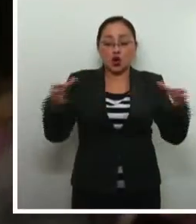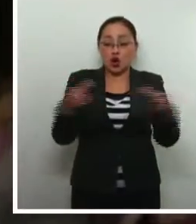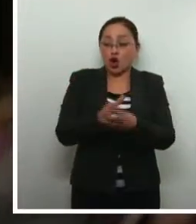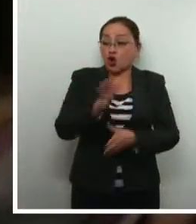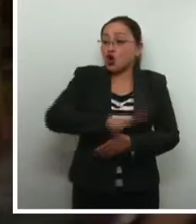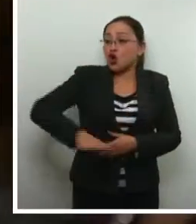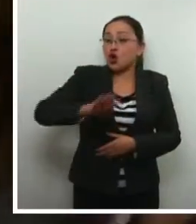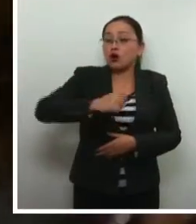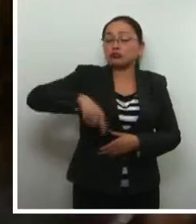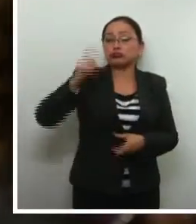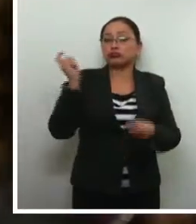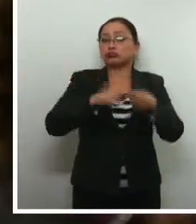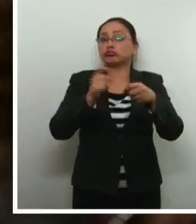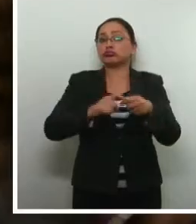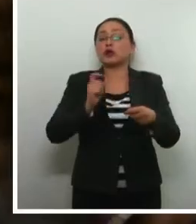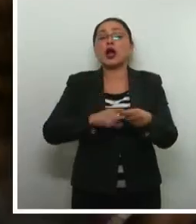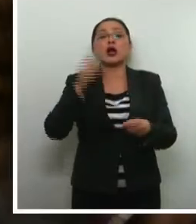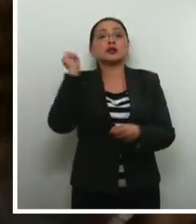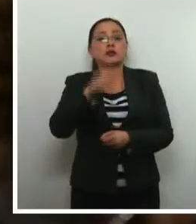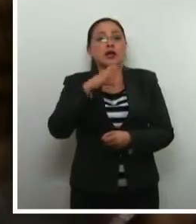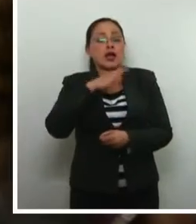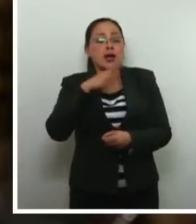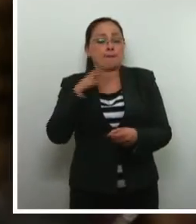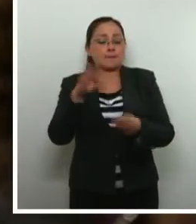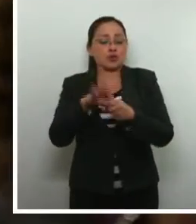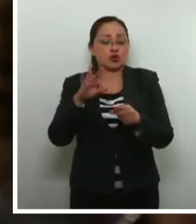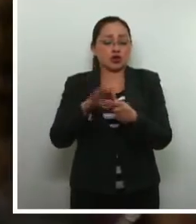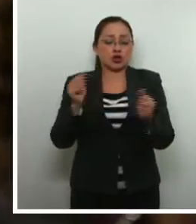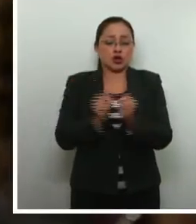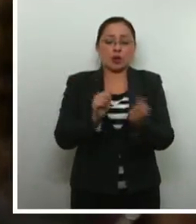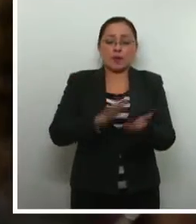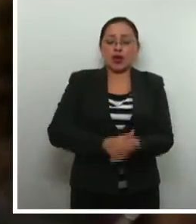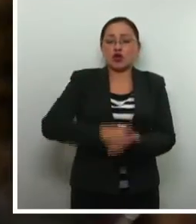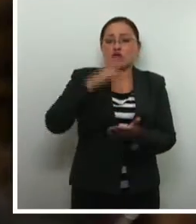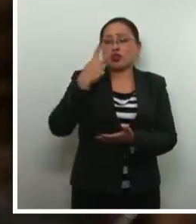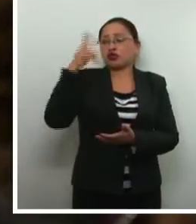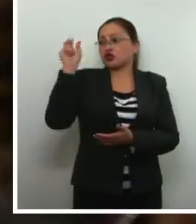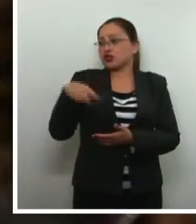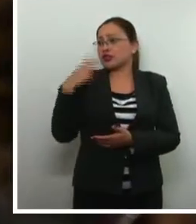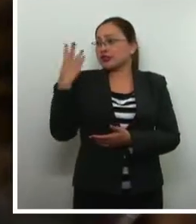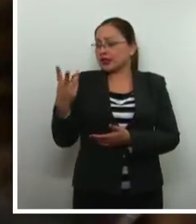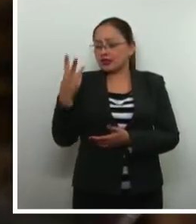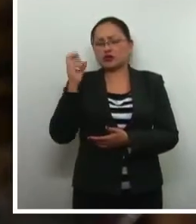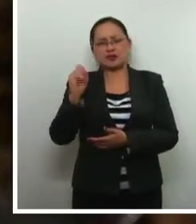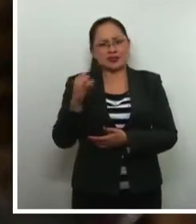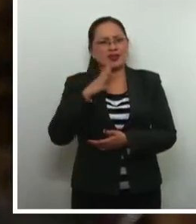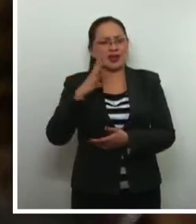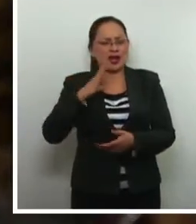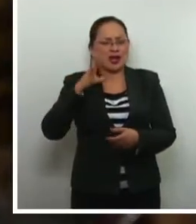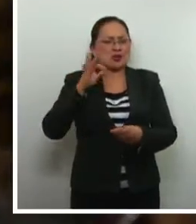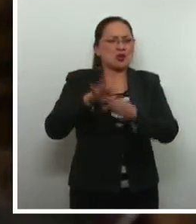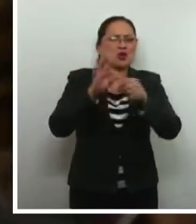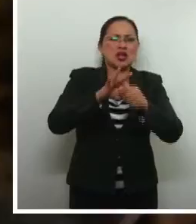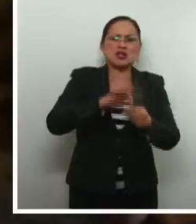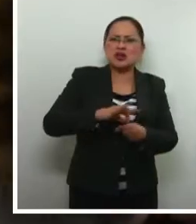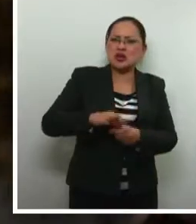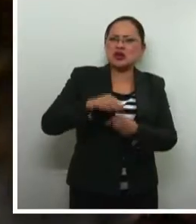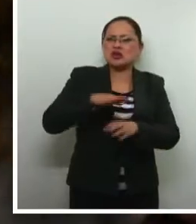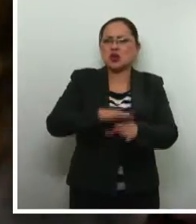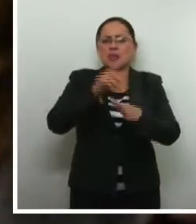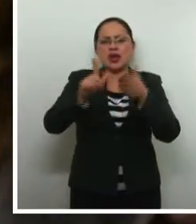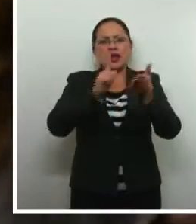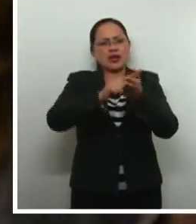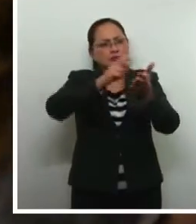Congreso, hay también votación por mayoría calificada de todas aquellas reformas